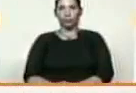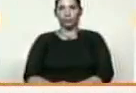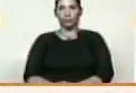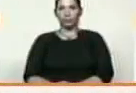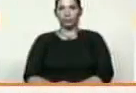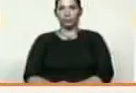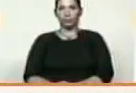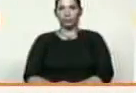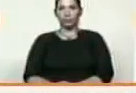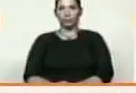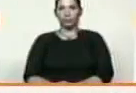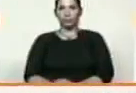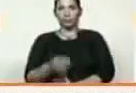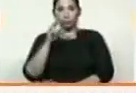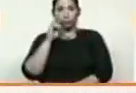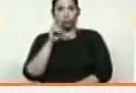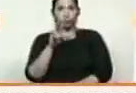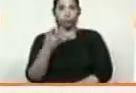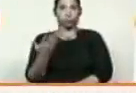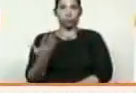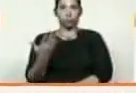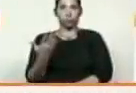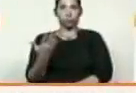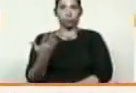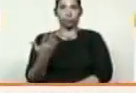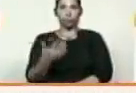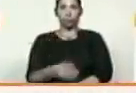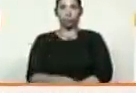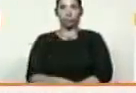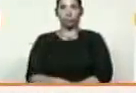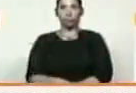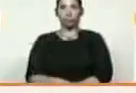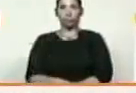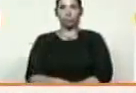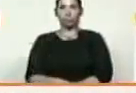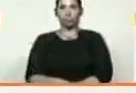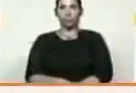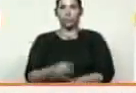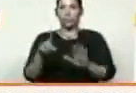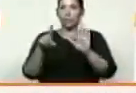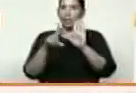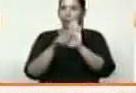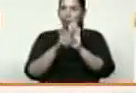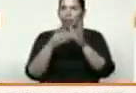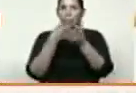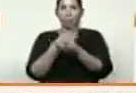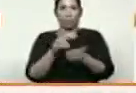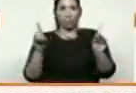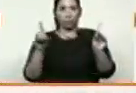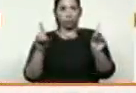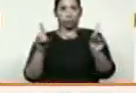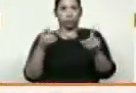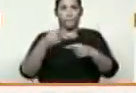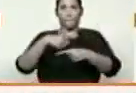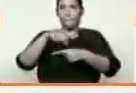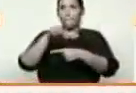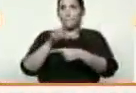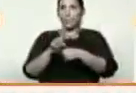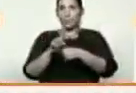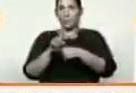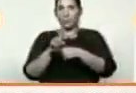Demos pueblo, Kratos poder. En la legitimidad democrática es fundamental no tanto